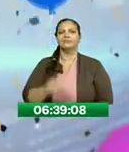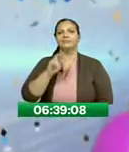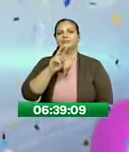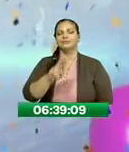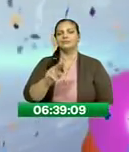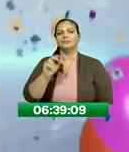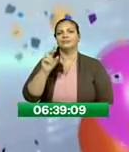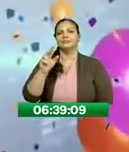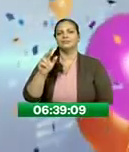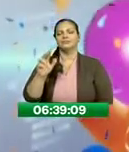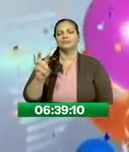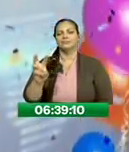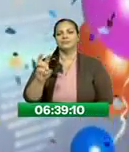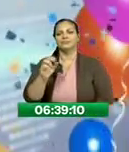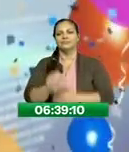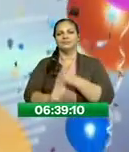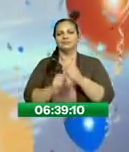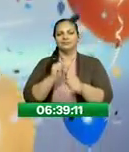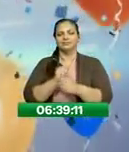26 años. ¡Vanessa!